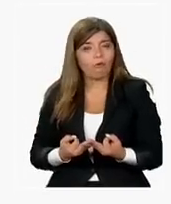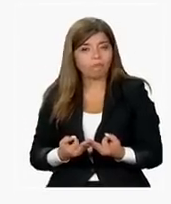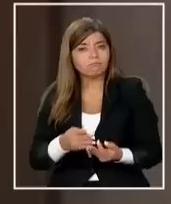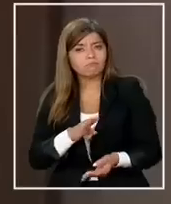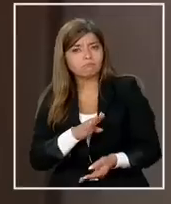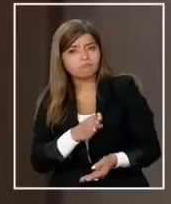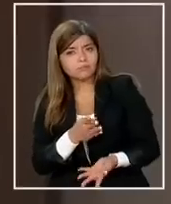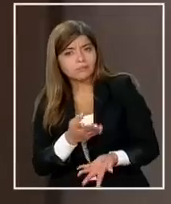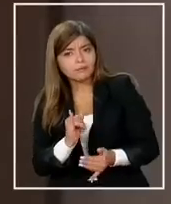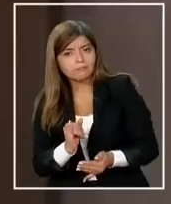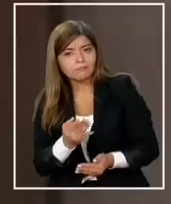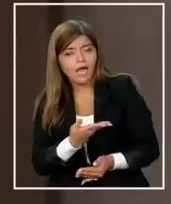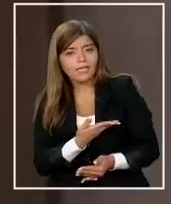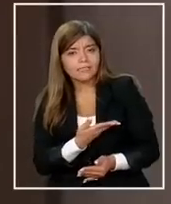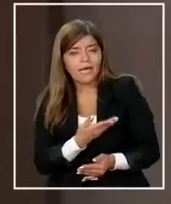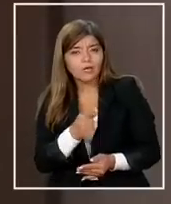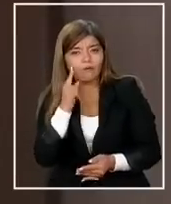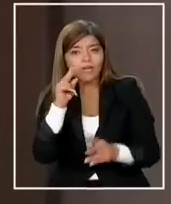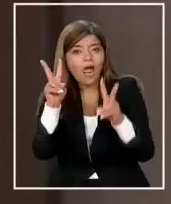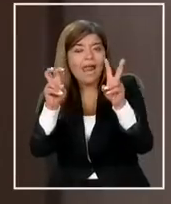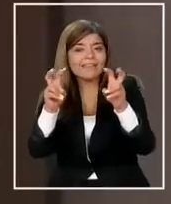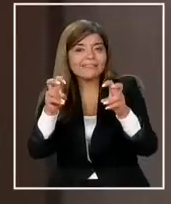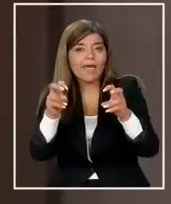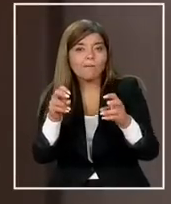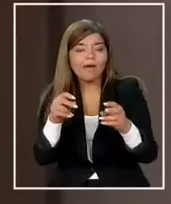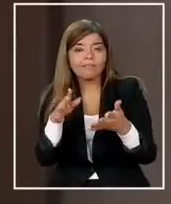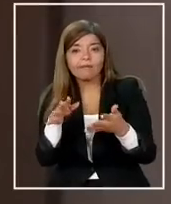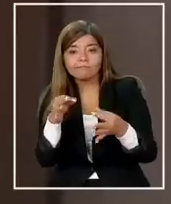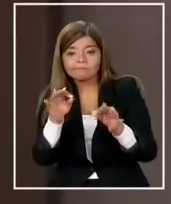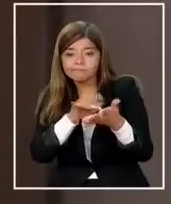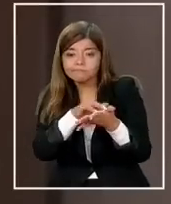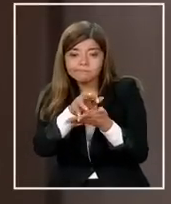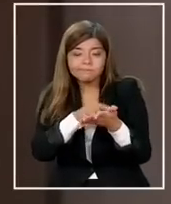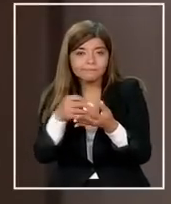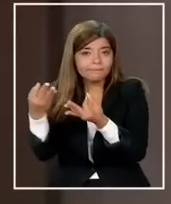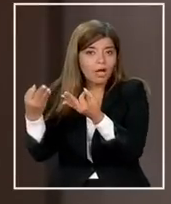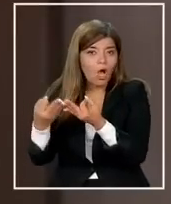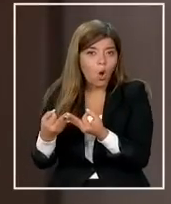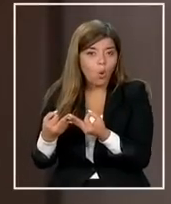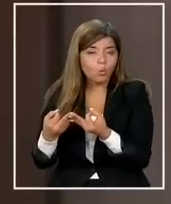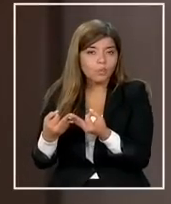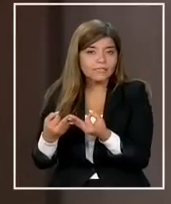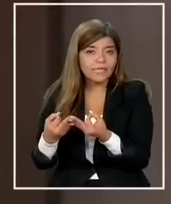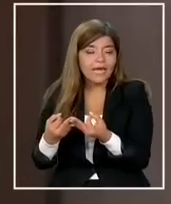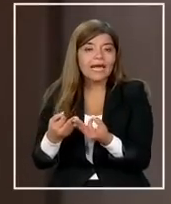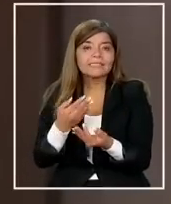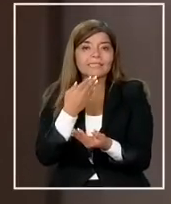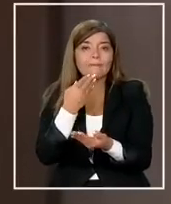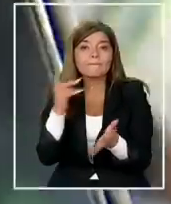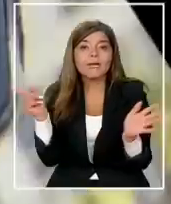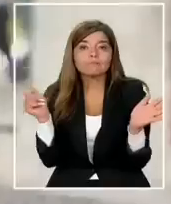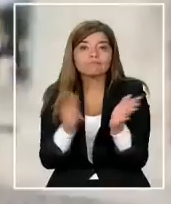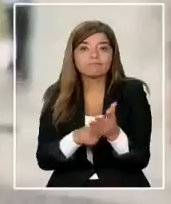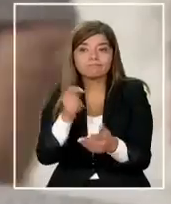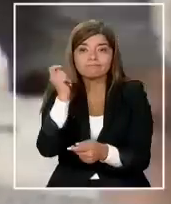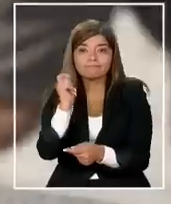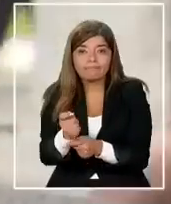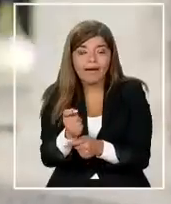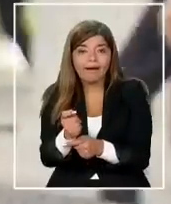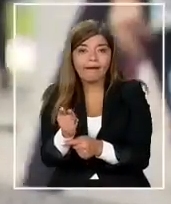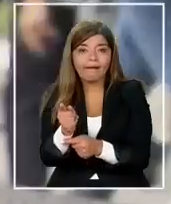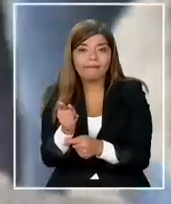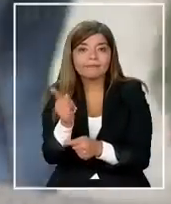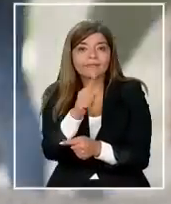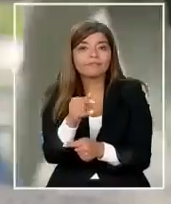ve todo el tema, por supuesto, de números y ahora el tema de la renta. Pero